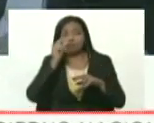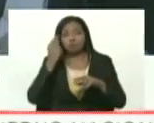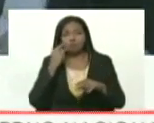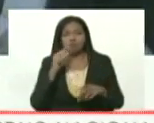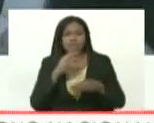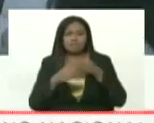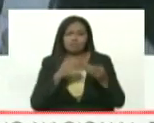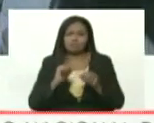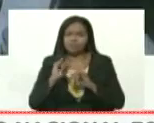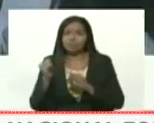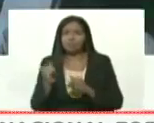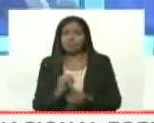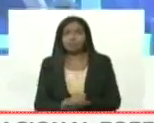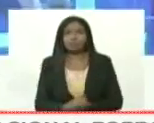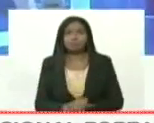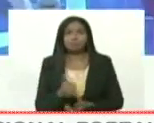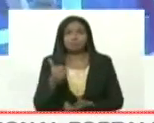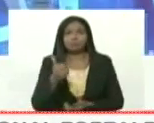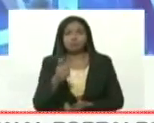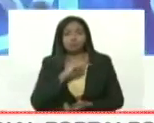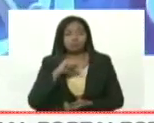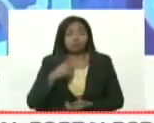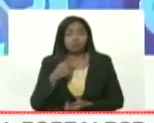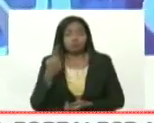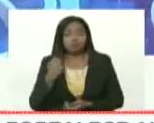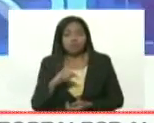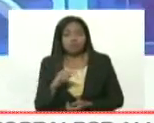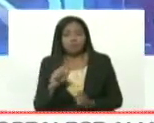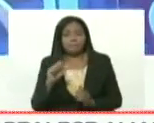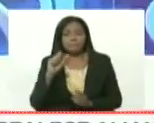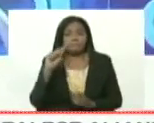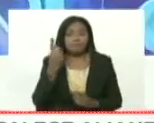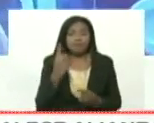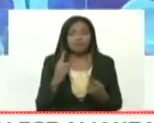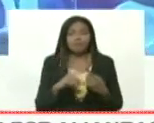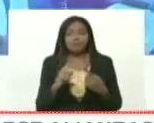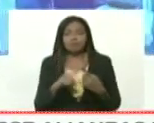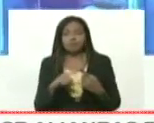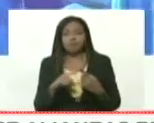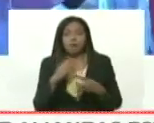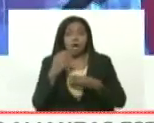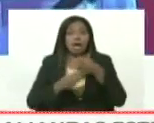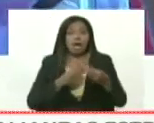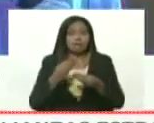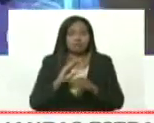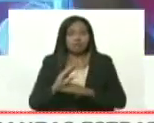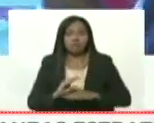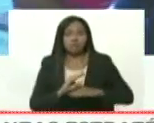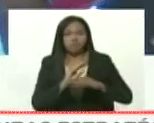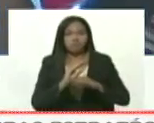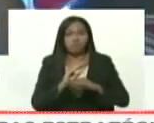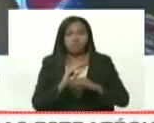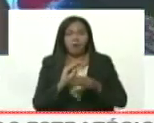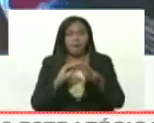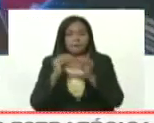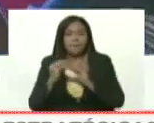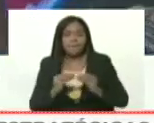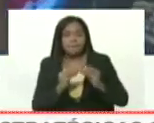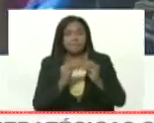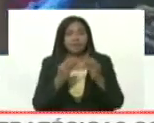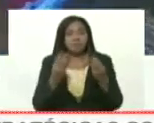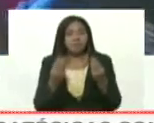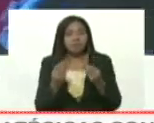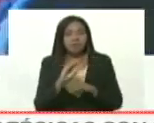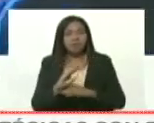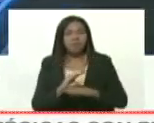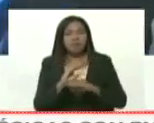estas incubadoras? Bien, hemos tenido principalmente hacerle un mantenimiento preventivo y a muchas